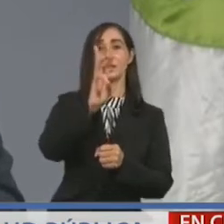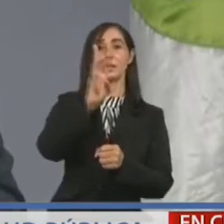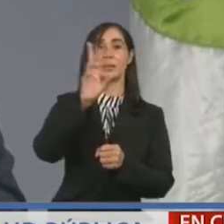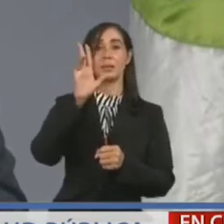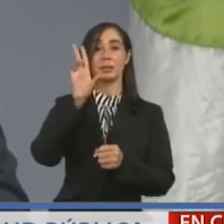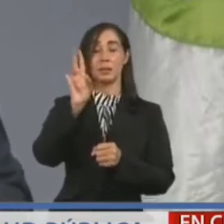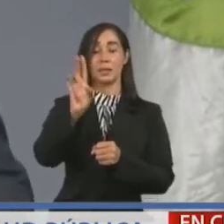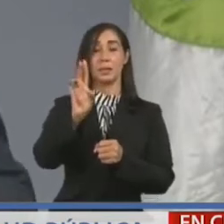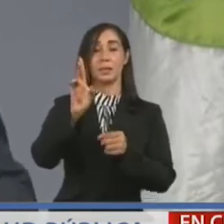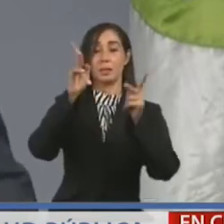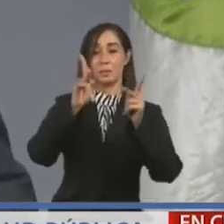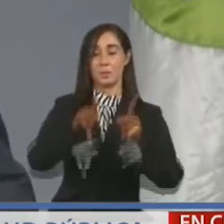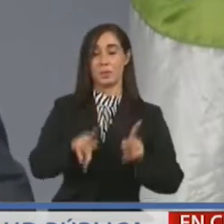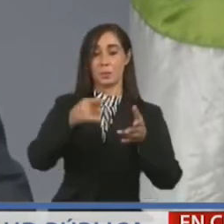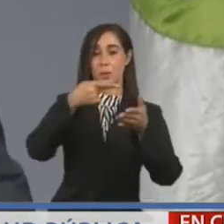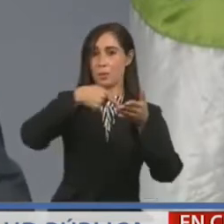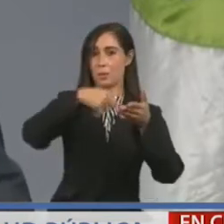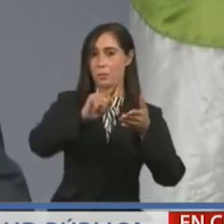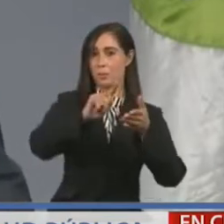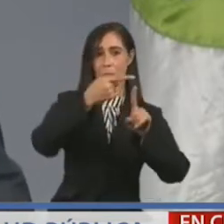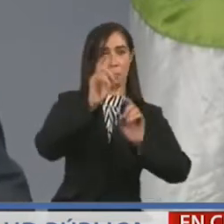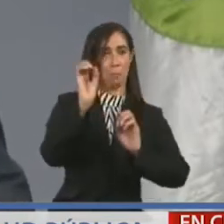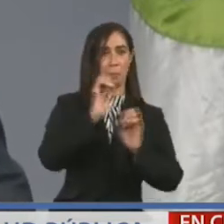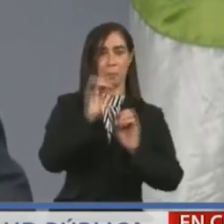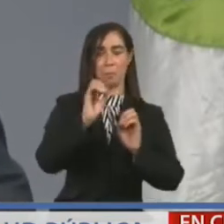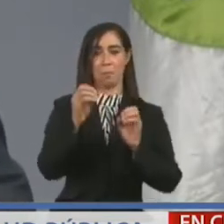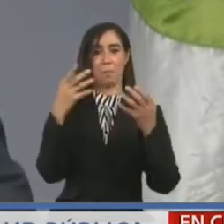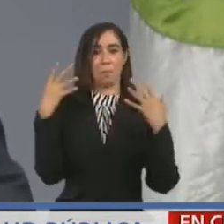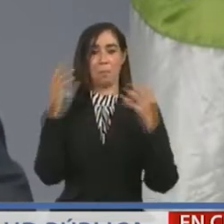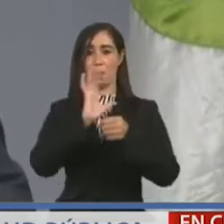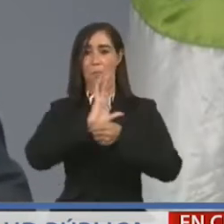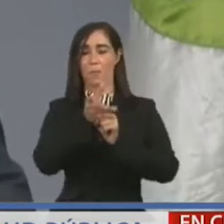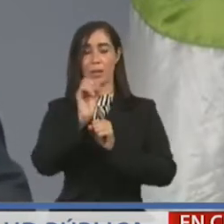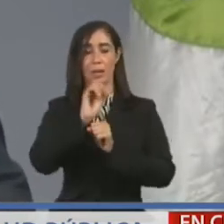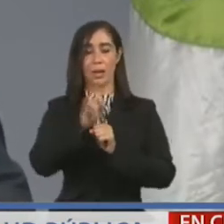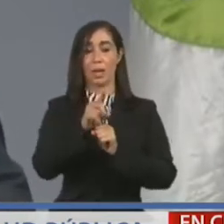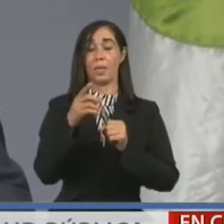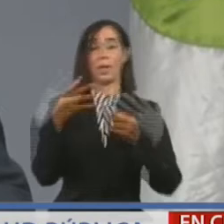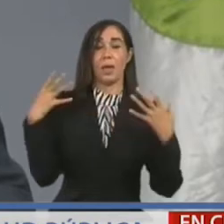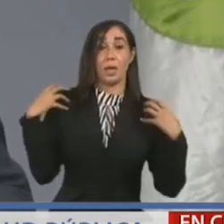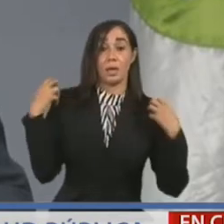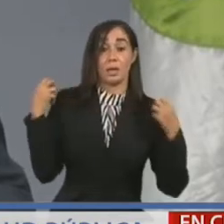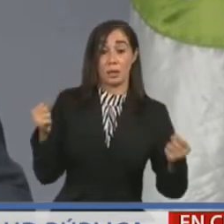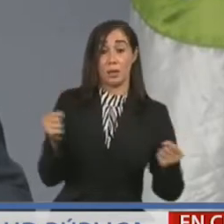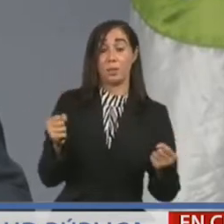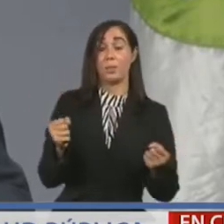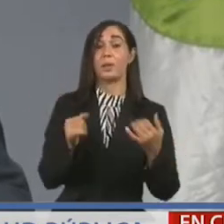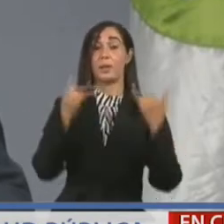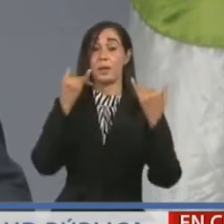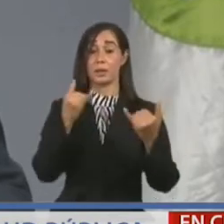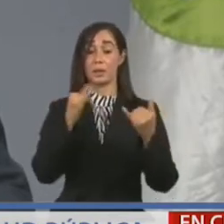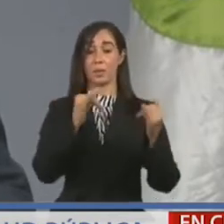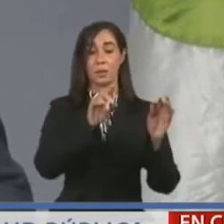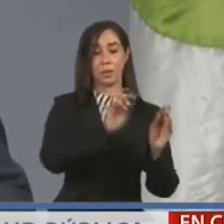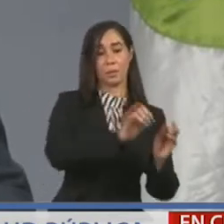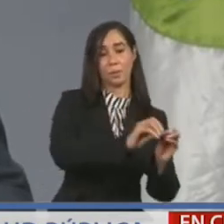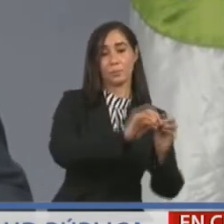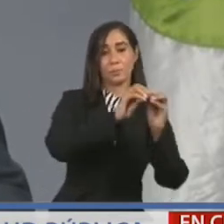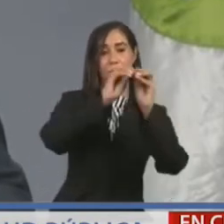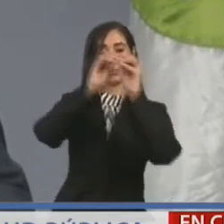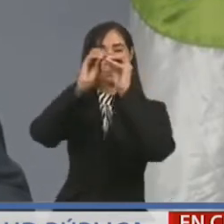personas ya descartadas y recuperadas que deben ser